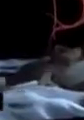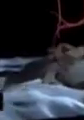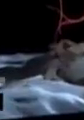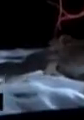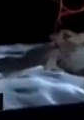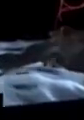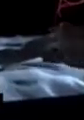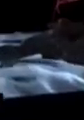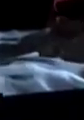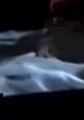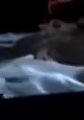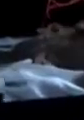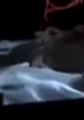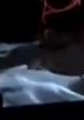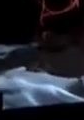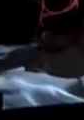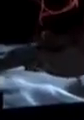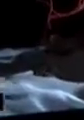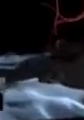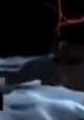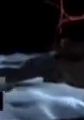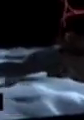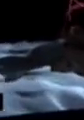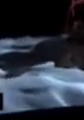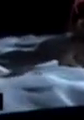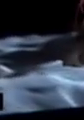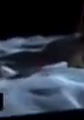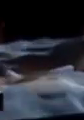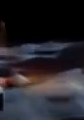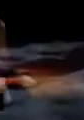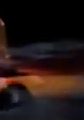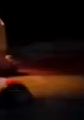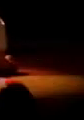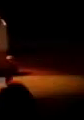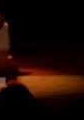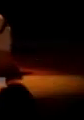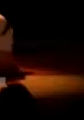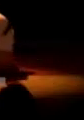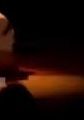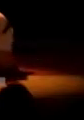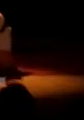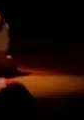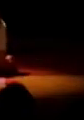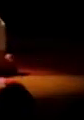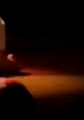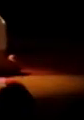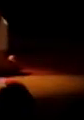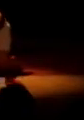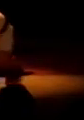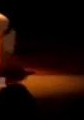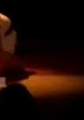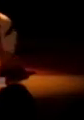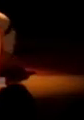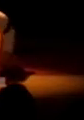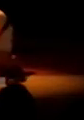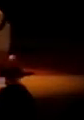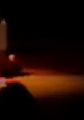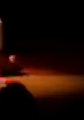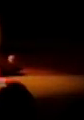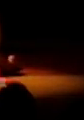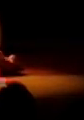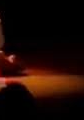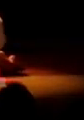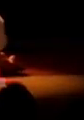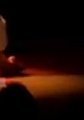escribir a la dirección electrónica talleres.ciartlax.gmail.com Y desde hace un par de días el Museo de Arte de Tlaxcala dio a conocer